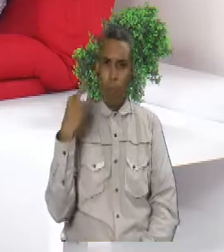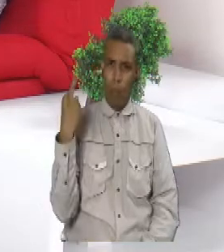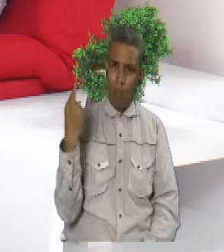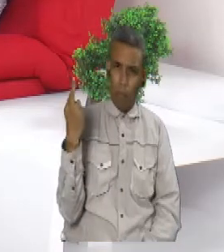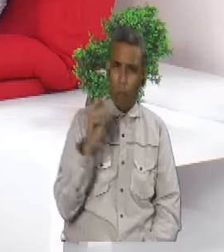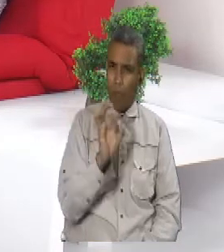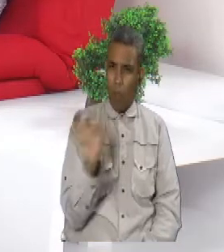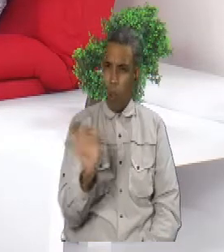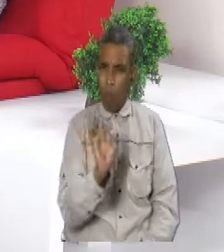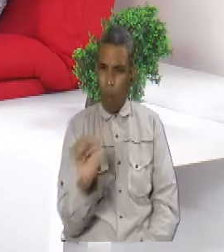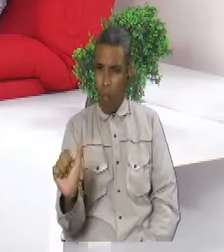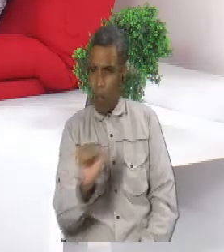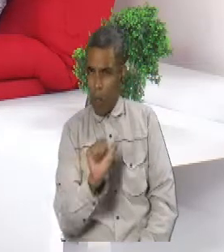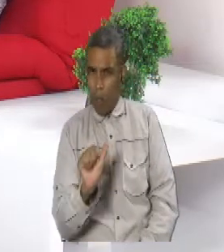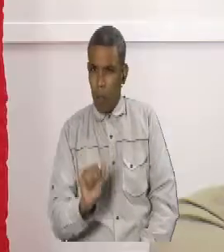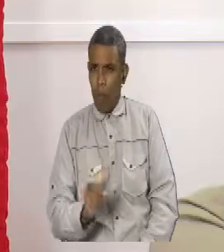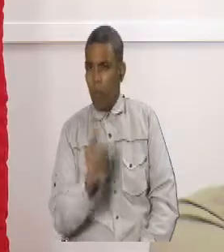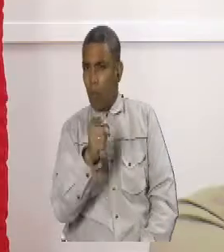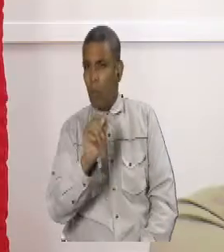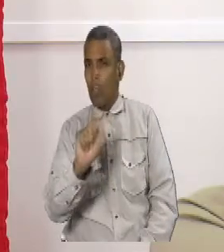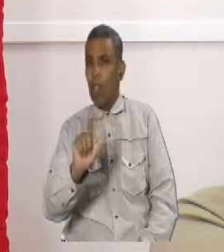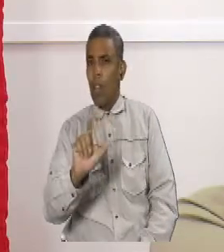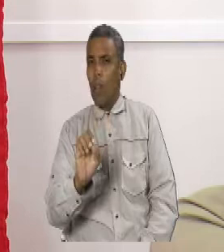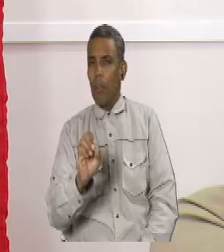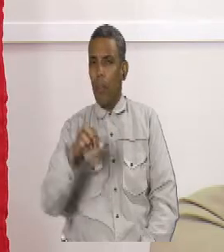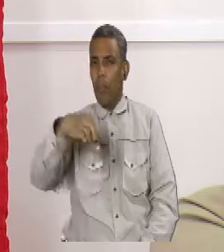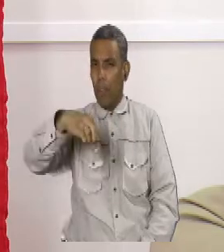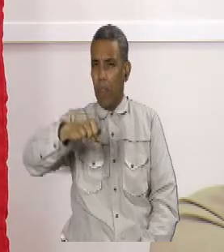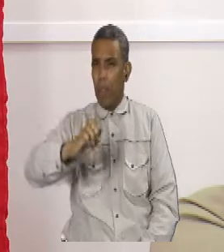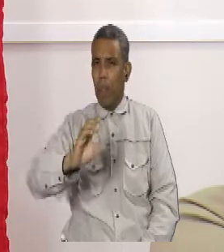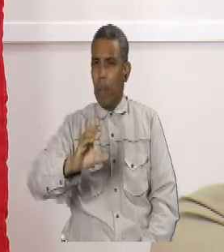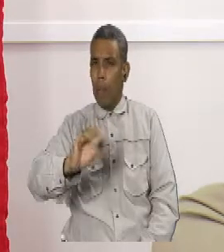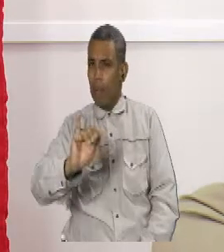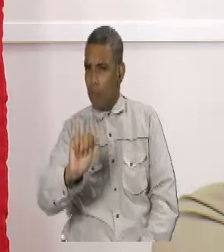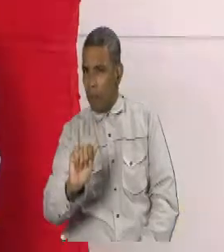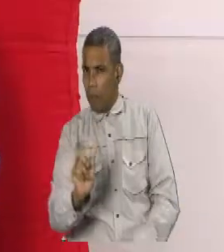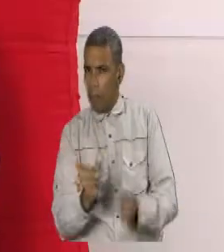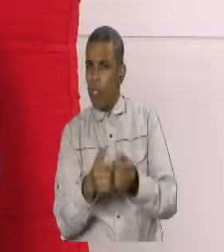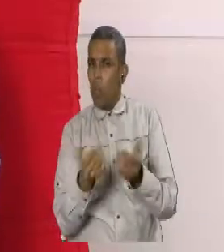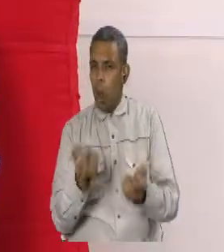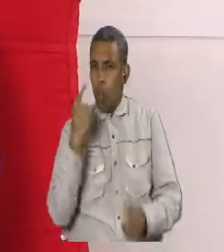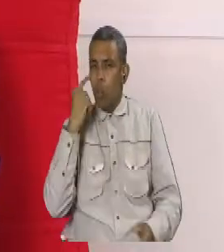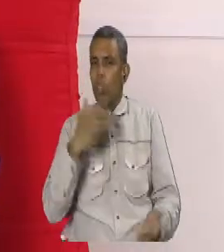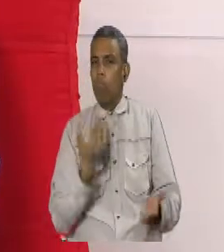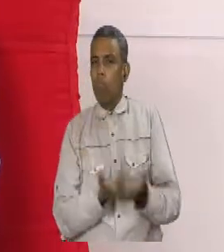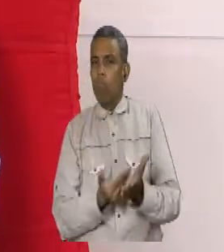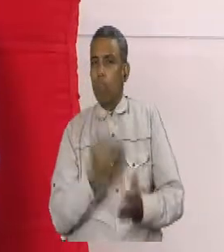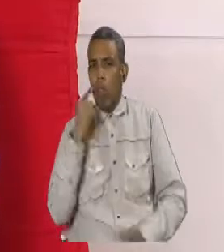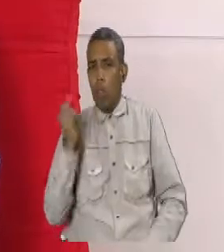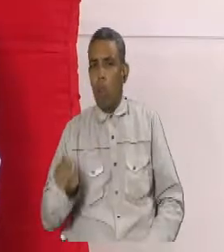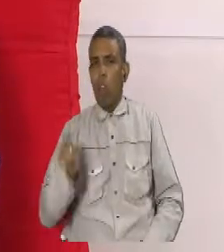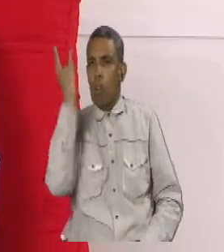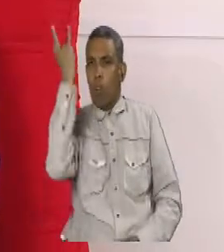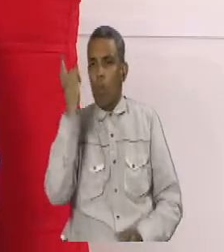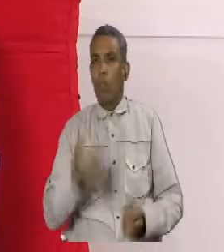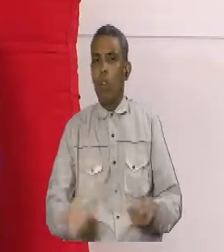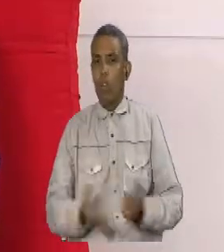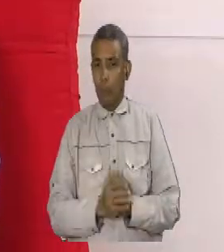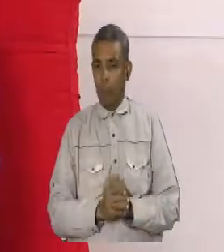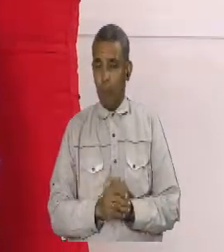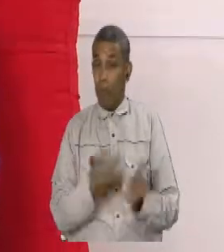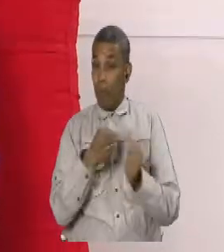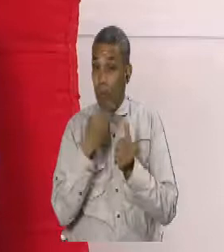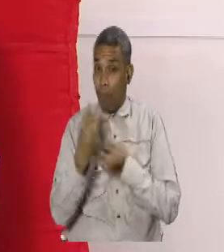mujeres cuando se les dice tienen alopecia. Cuando una persona se le diagnostica que tiene alopecia, lo primero, llega al